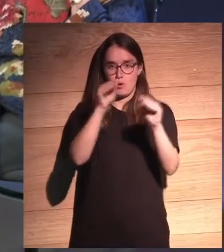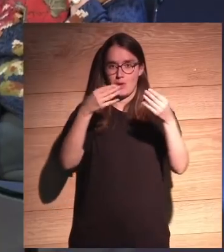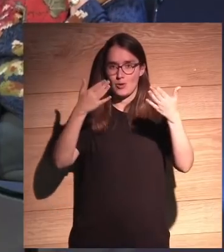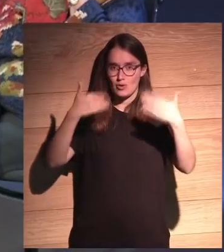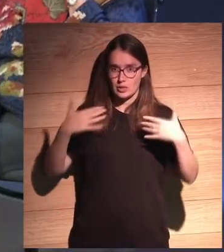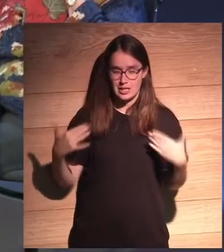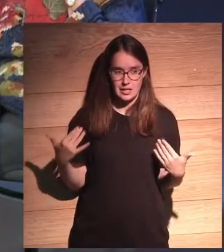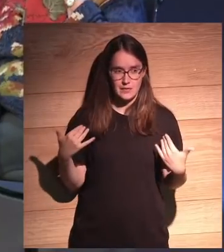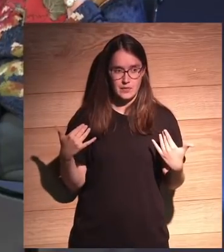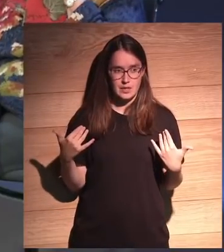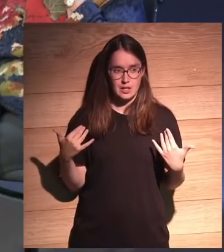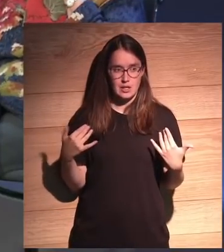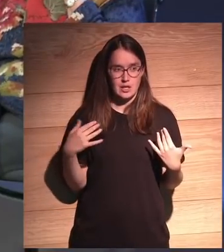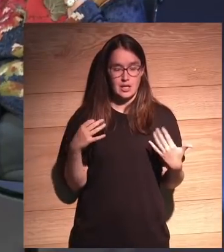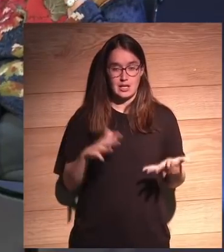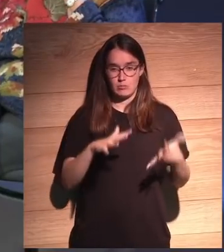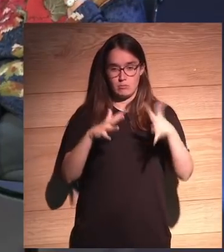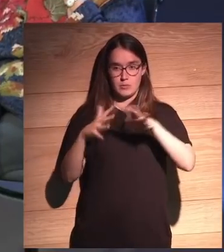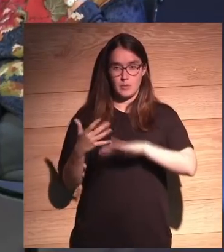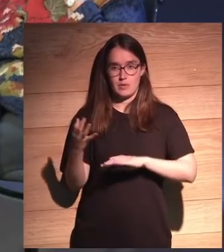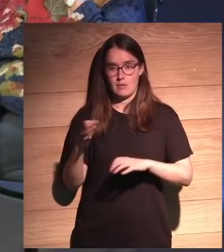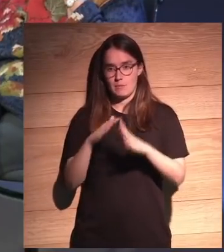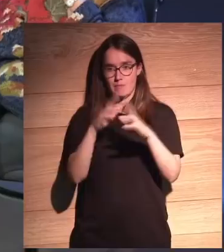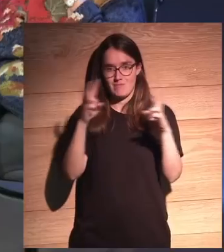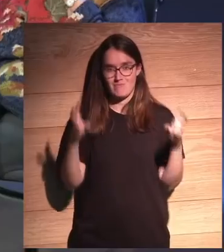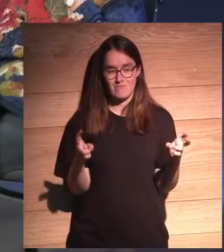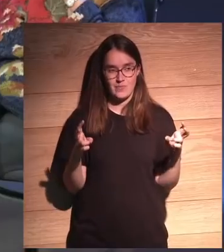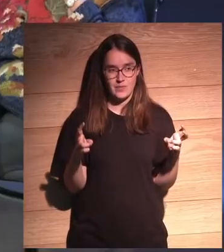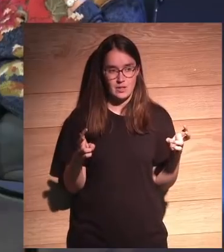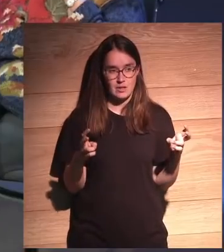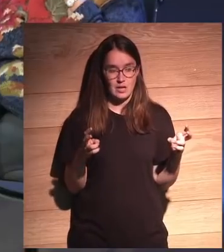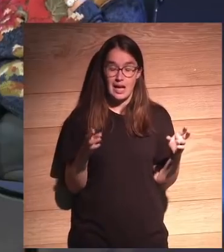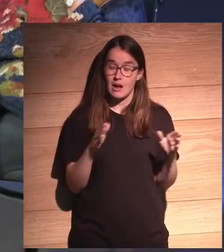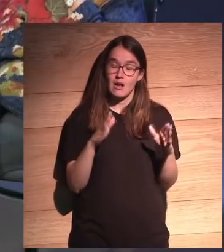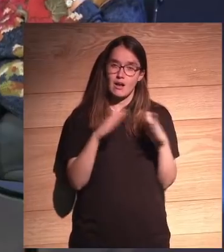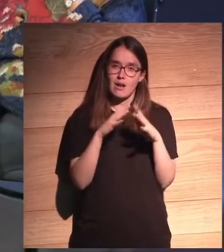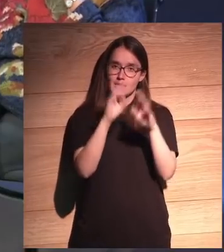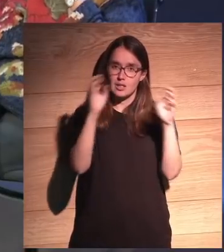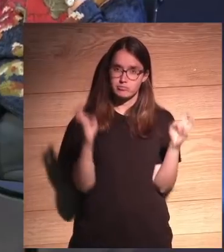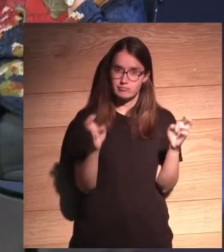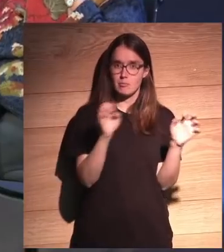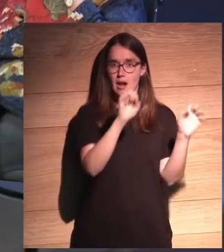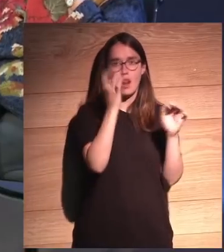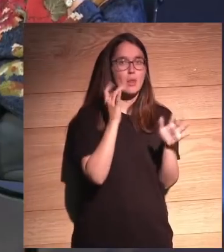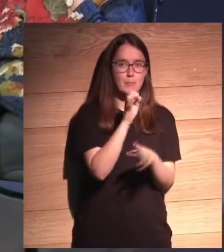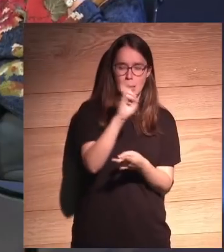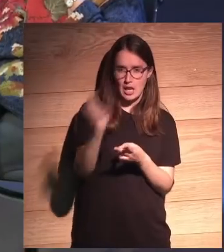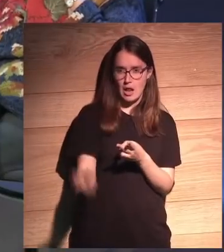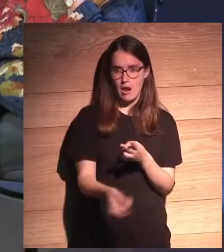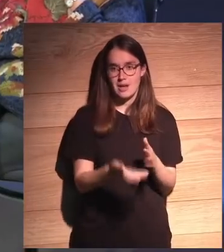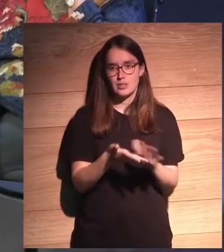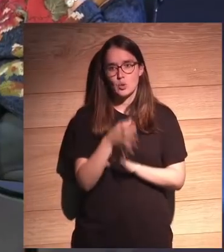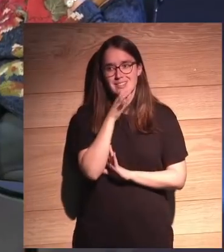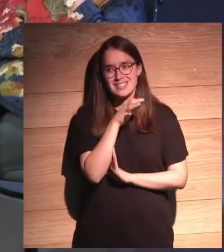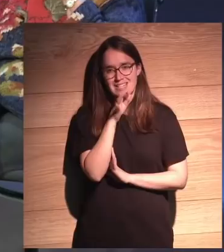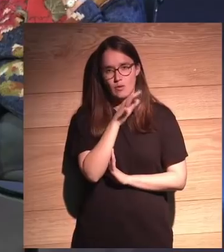formación, y las convirtió, bueno, el 19 es el que se inventa el mito del ángel del hogar, ¿no? Entonces es un